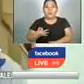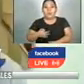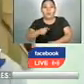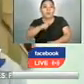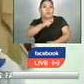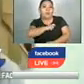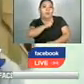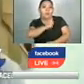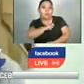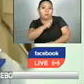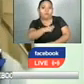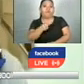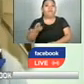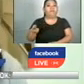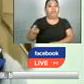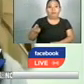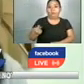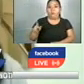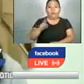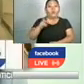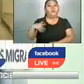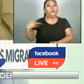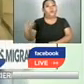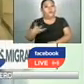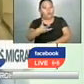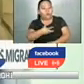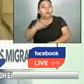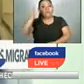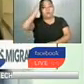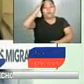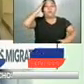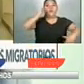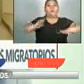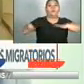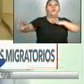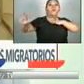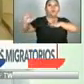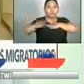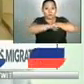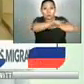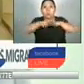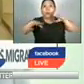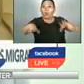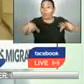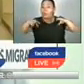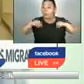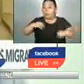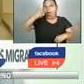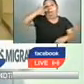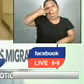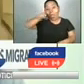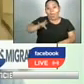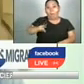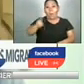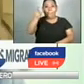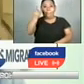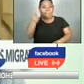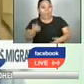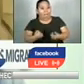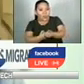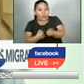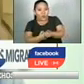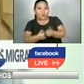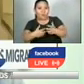responsabilidad económica estamos hablando de un compromiso que asumen estas personas de que si por ejemplo el patrocinado